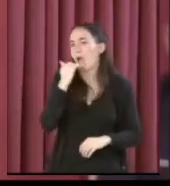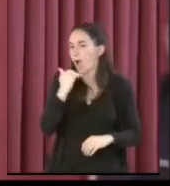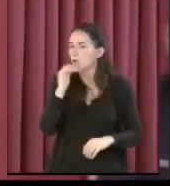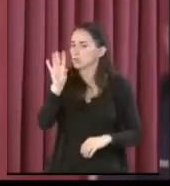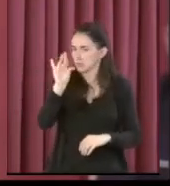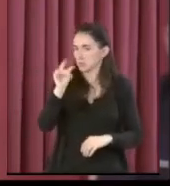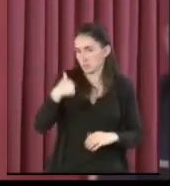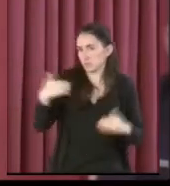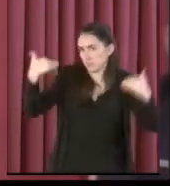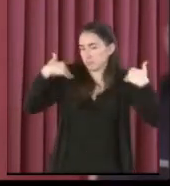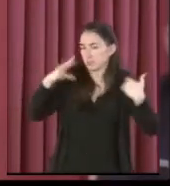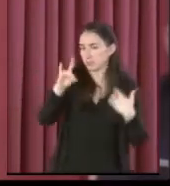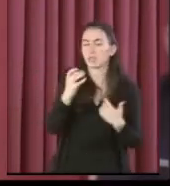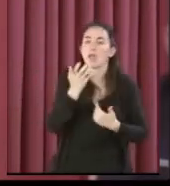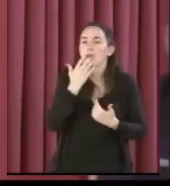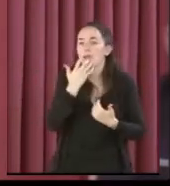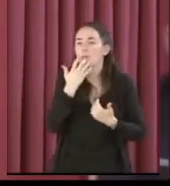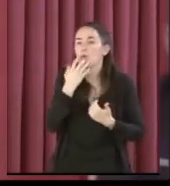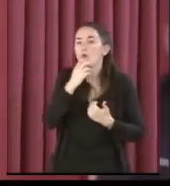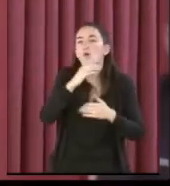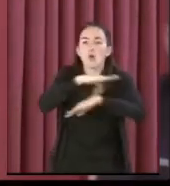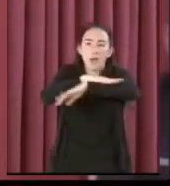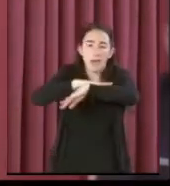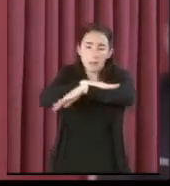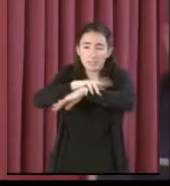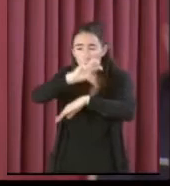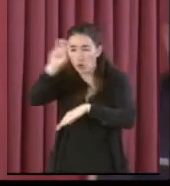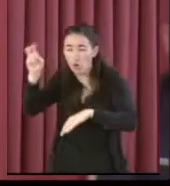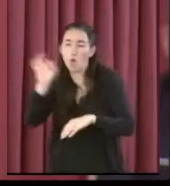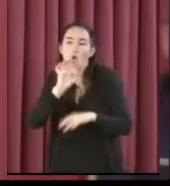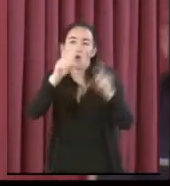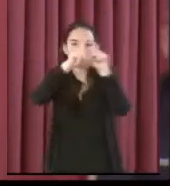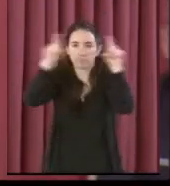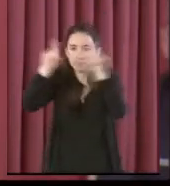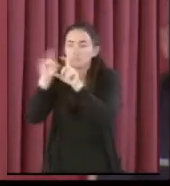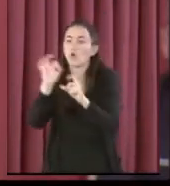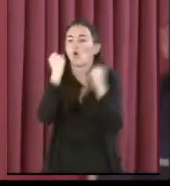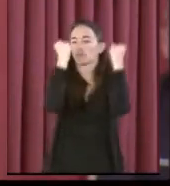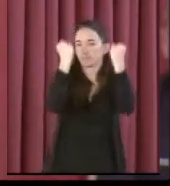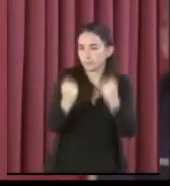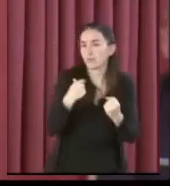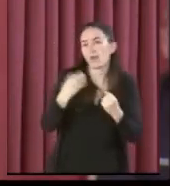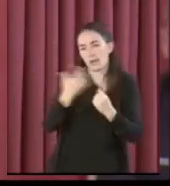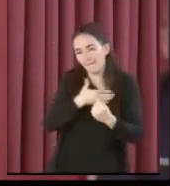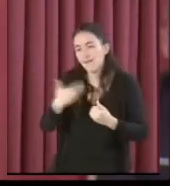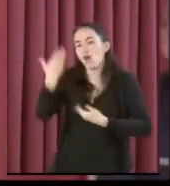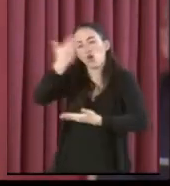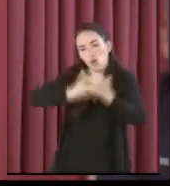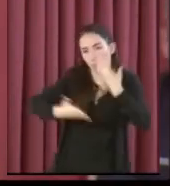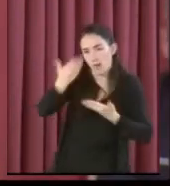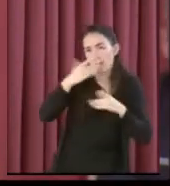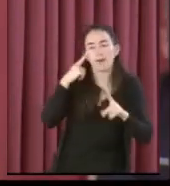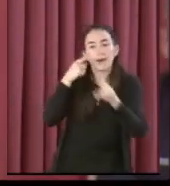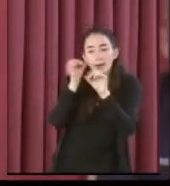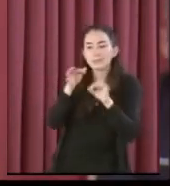es fomentar, en colaboración con otras administraciones, instituciones y organizaciones, un ecosistema estimulante para la